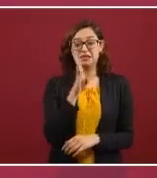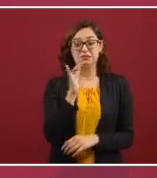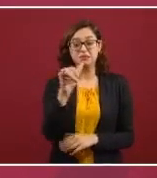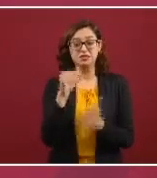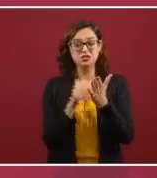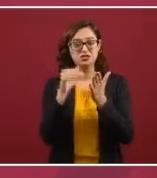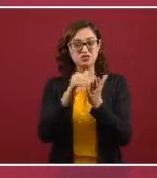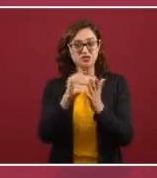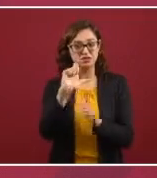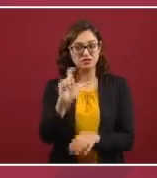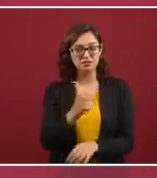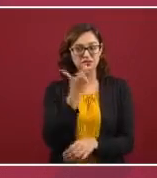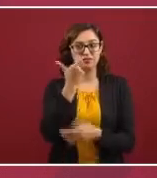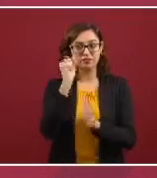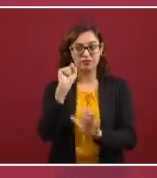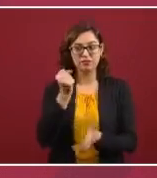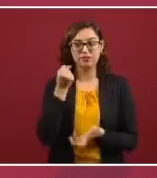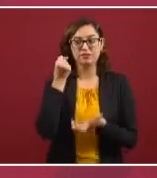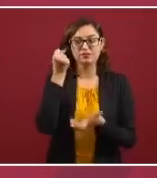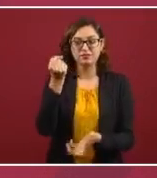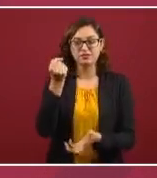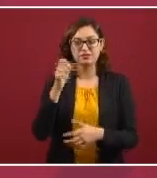6 billones de pesos. Por eso cuando dicen